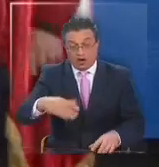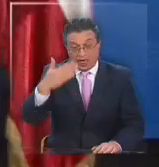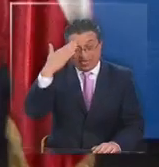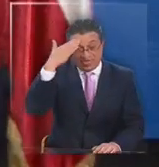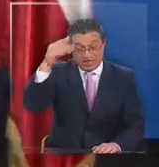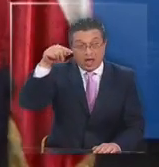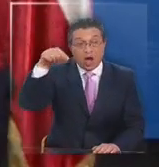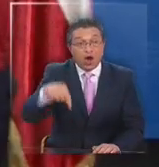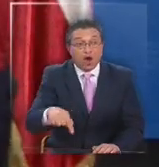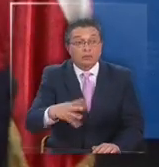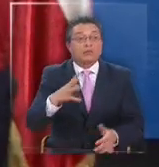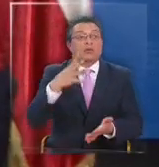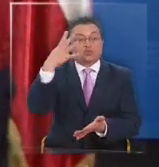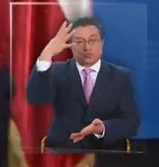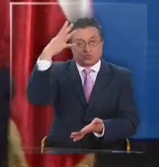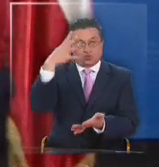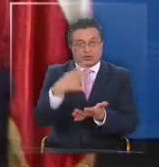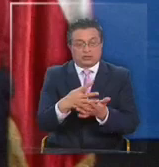llevamos